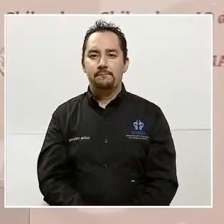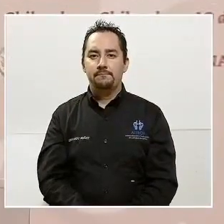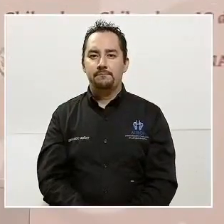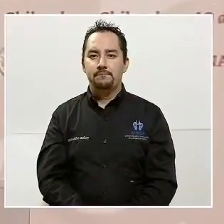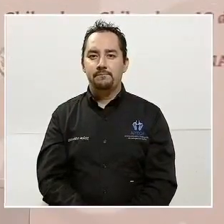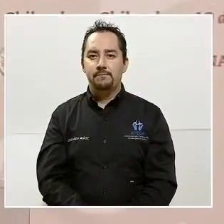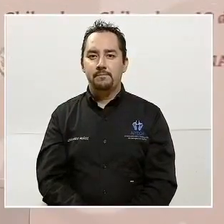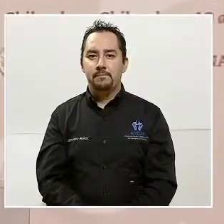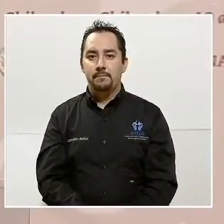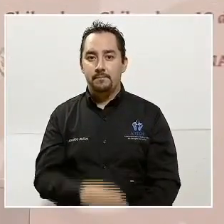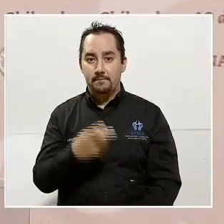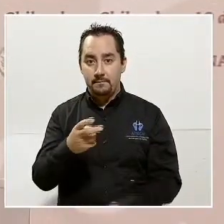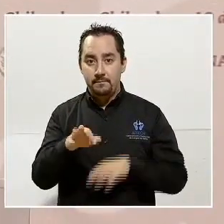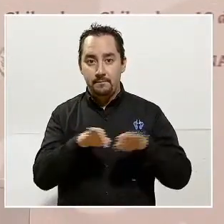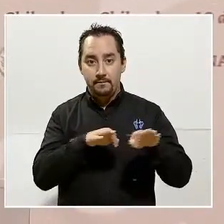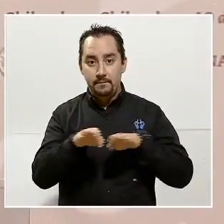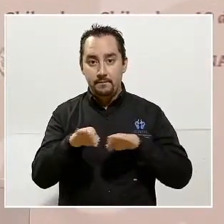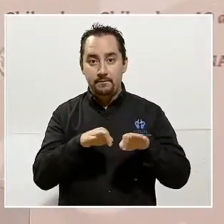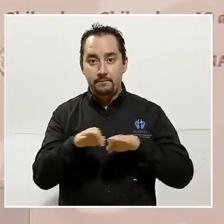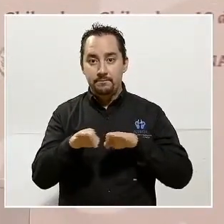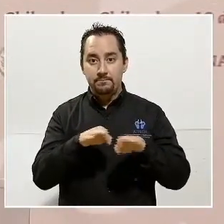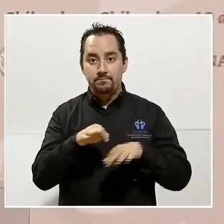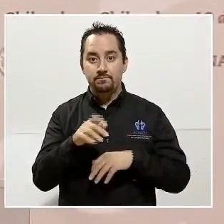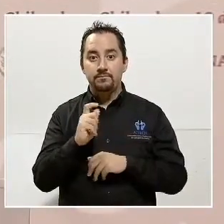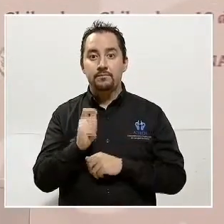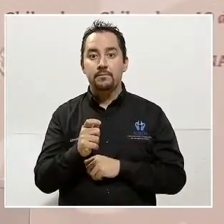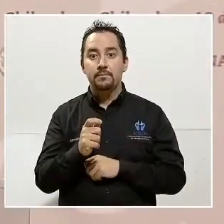Este trabajo nos va a llevar